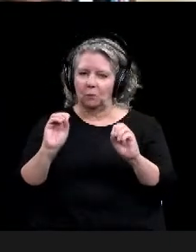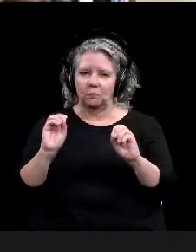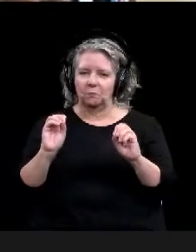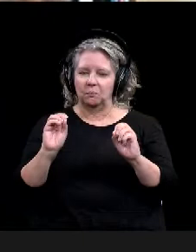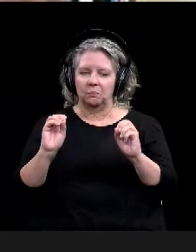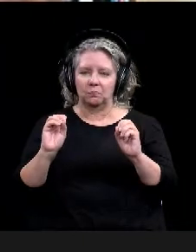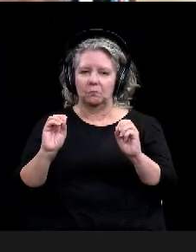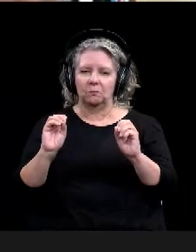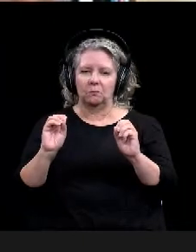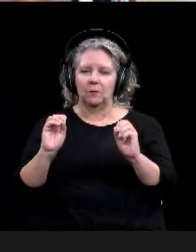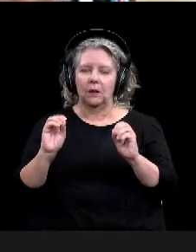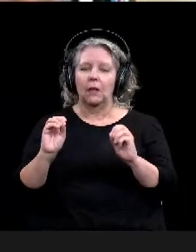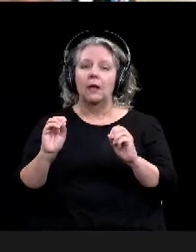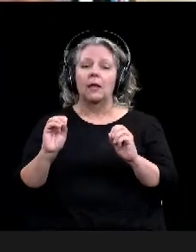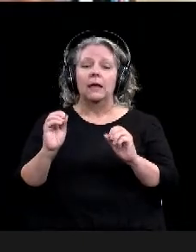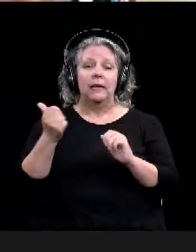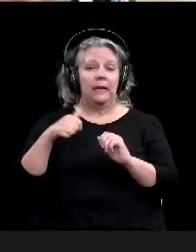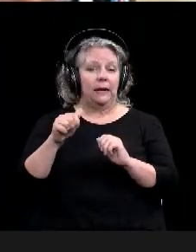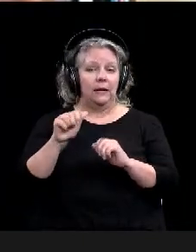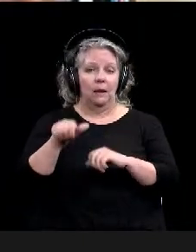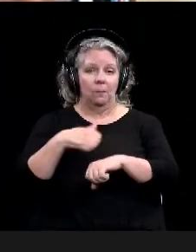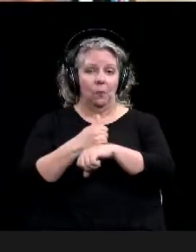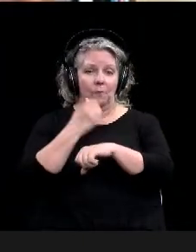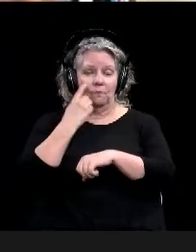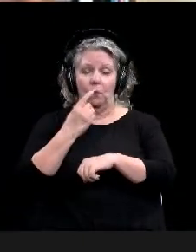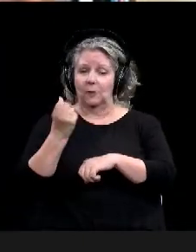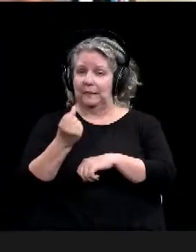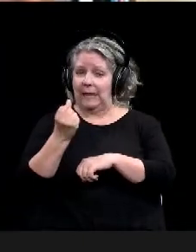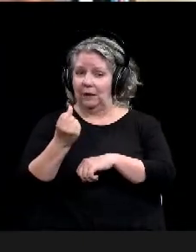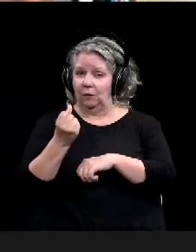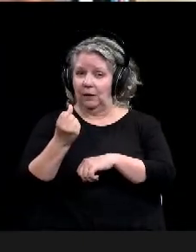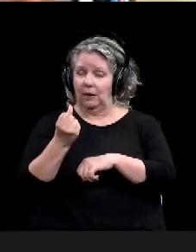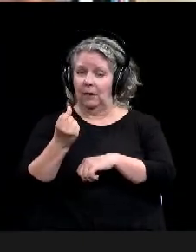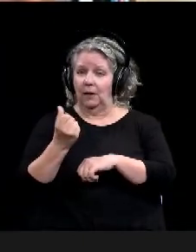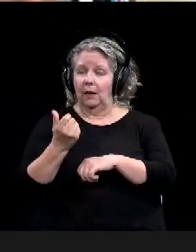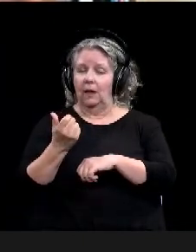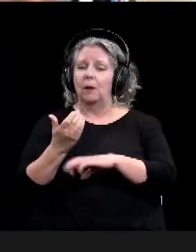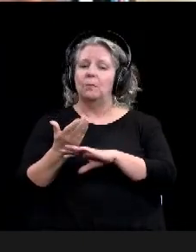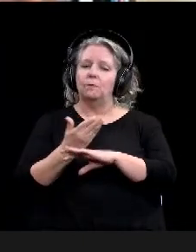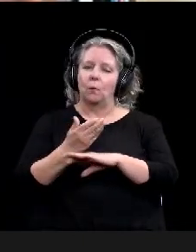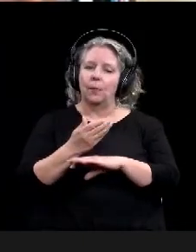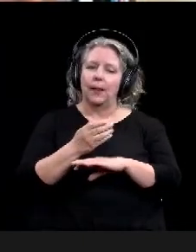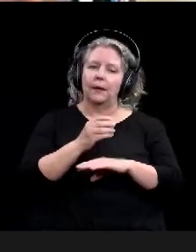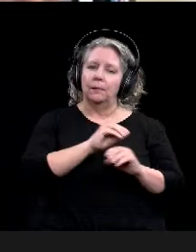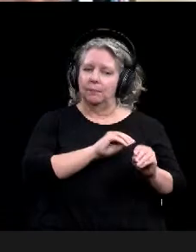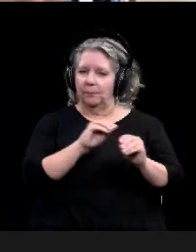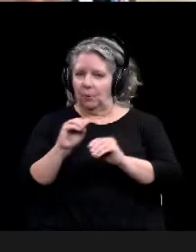citas y recibieron un texto